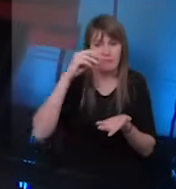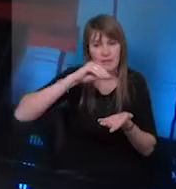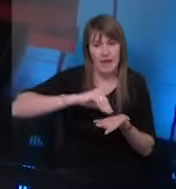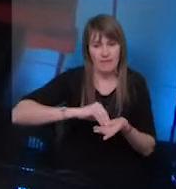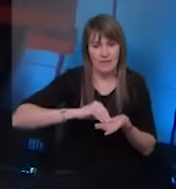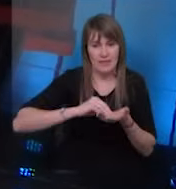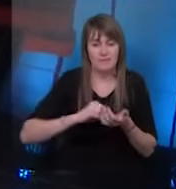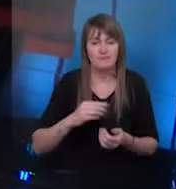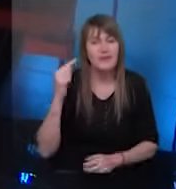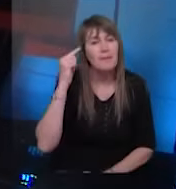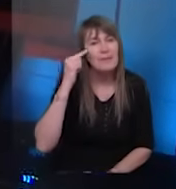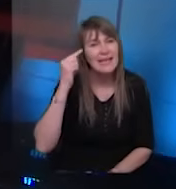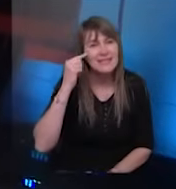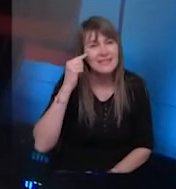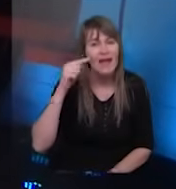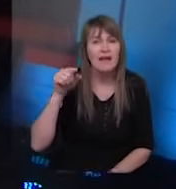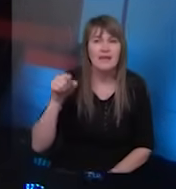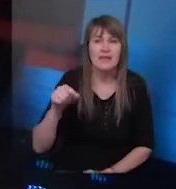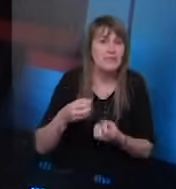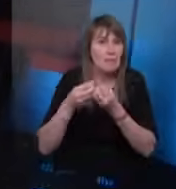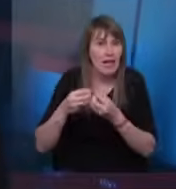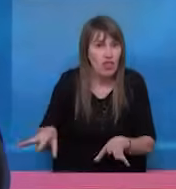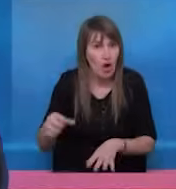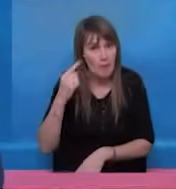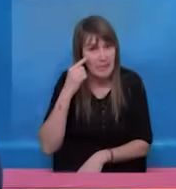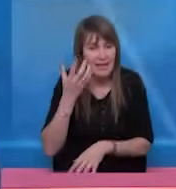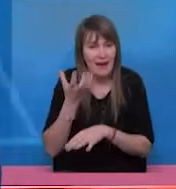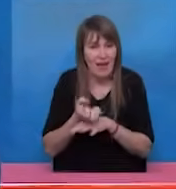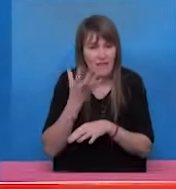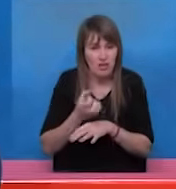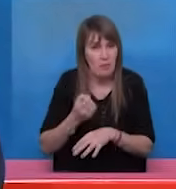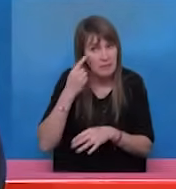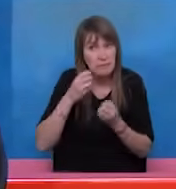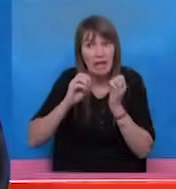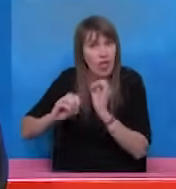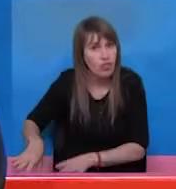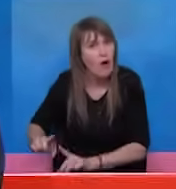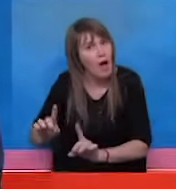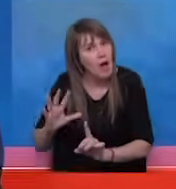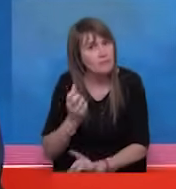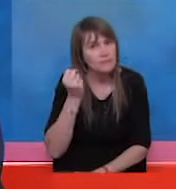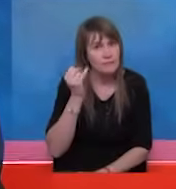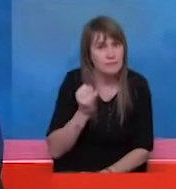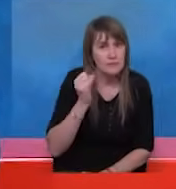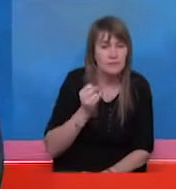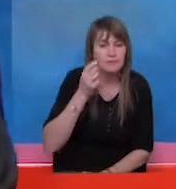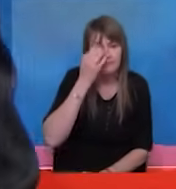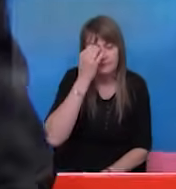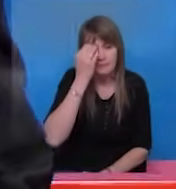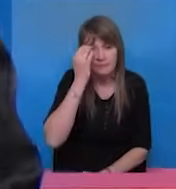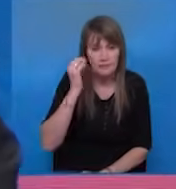pensaba que esto se había perdido, estas grabaciones se habían perdido. Yo traté